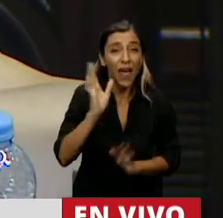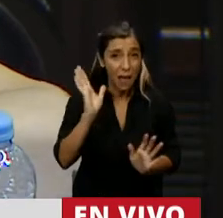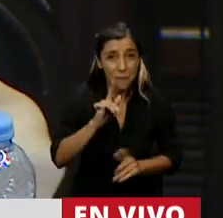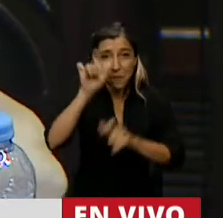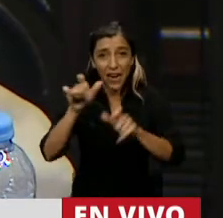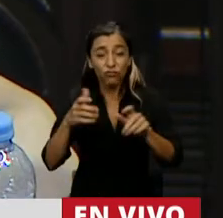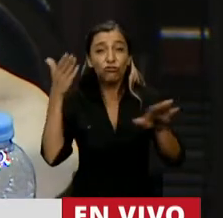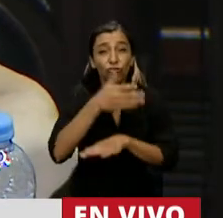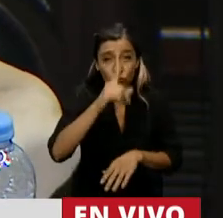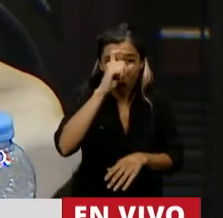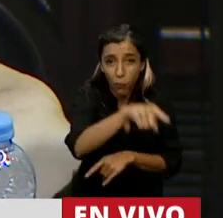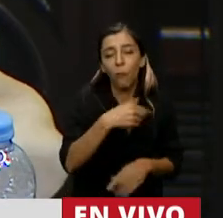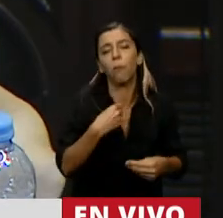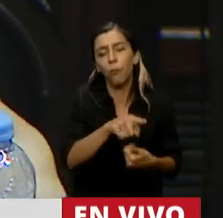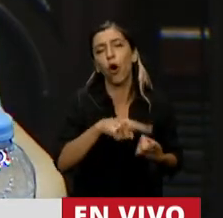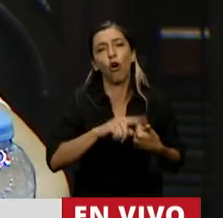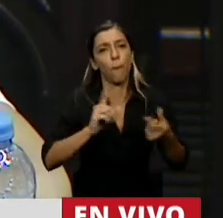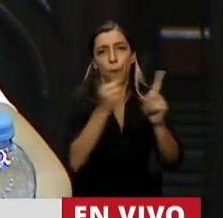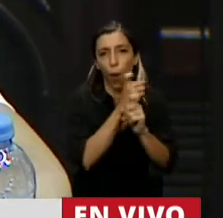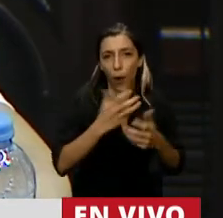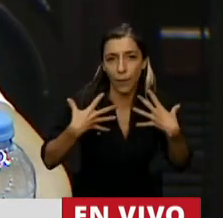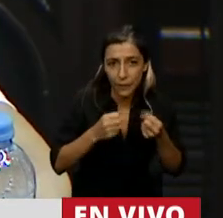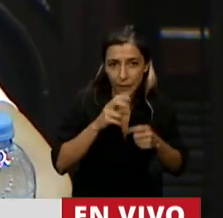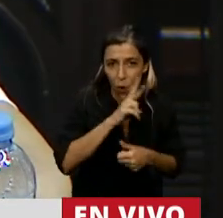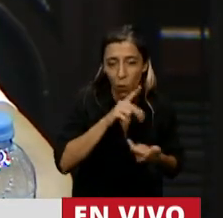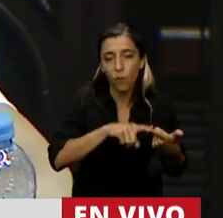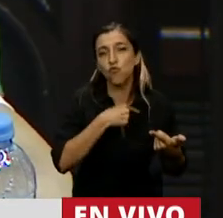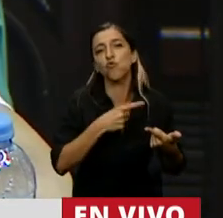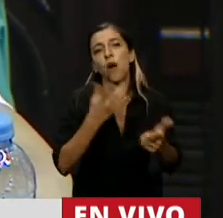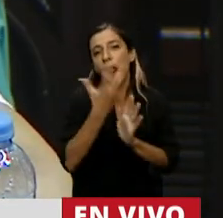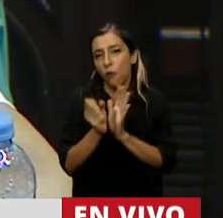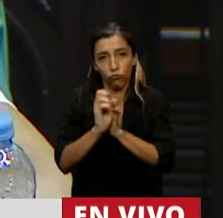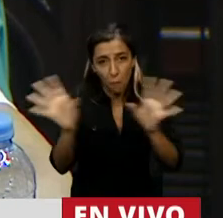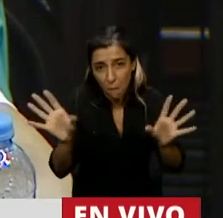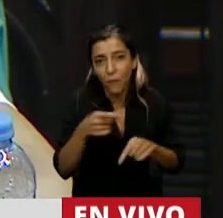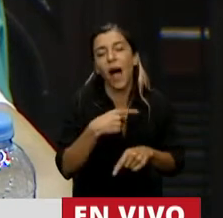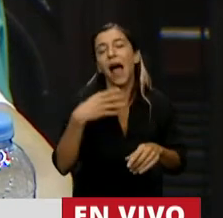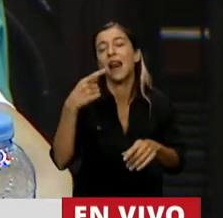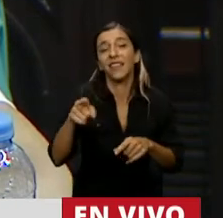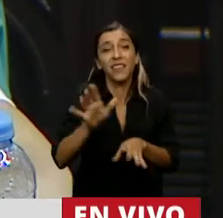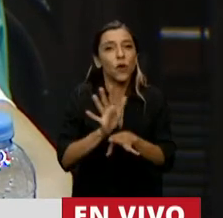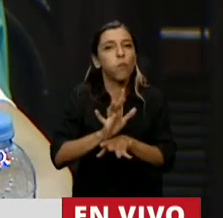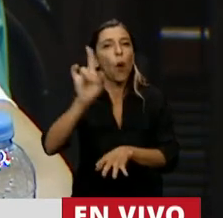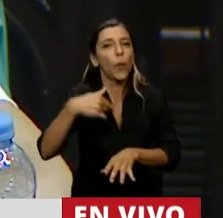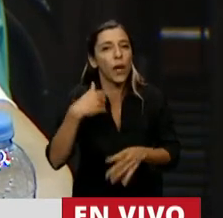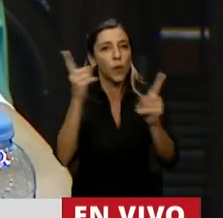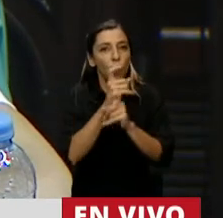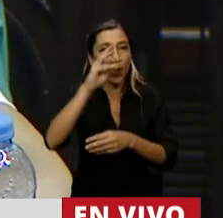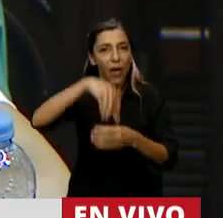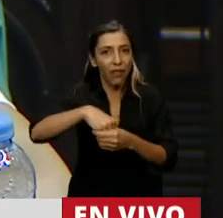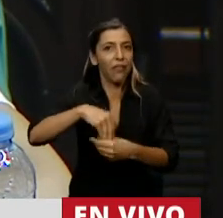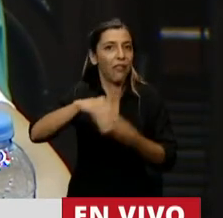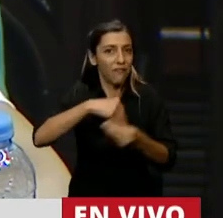realizados, complicaciones en la salud de la mujer, que tienen consecuencias para ellas y para las familias.